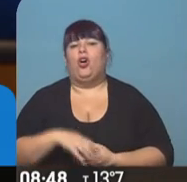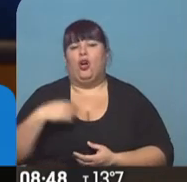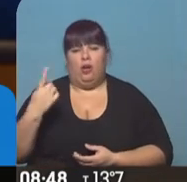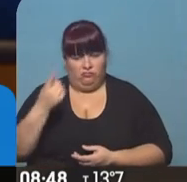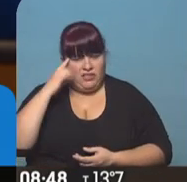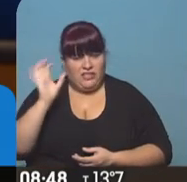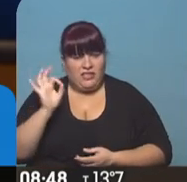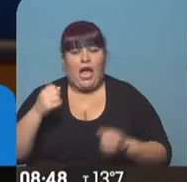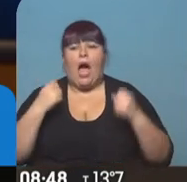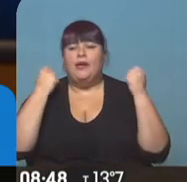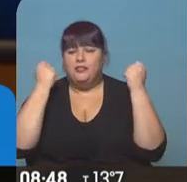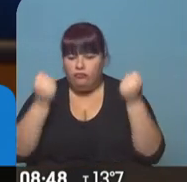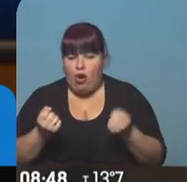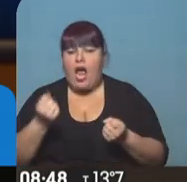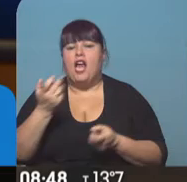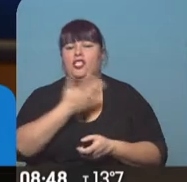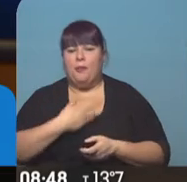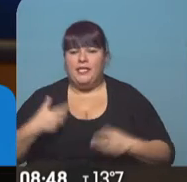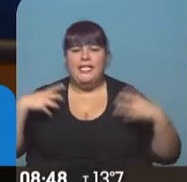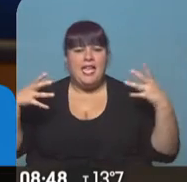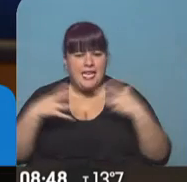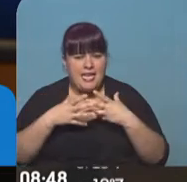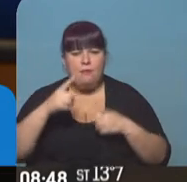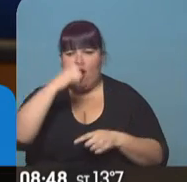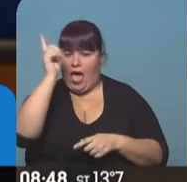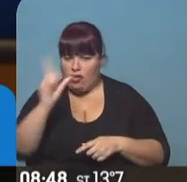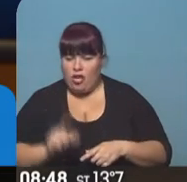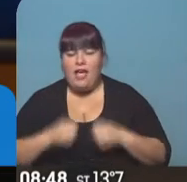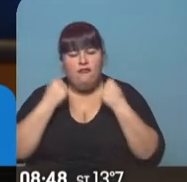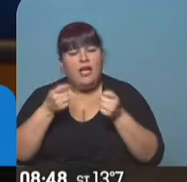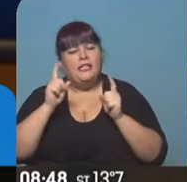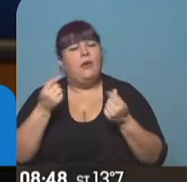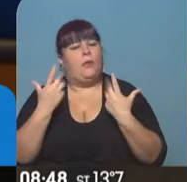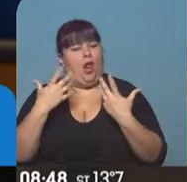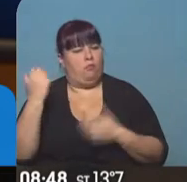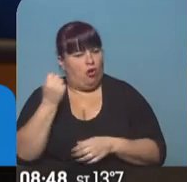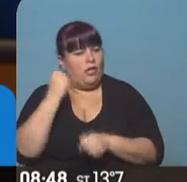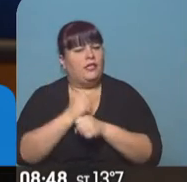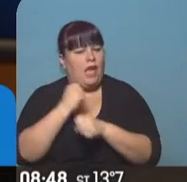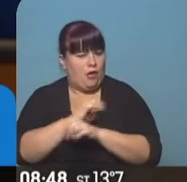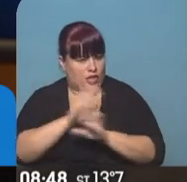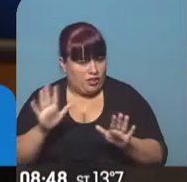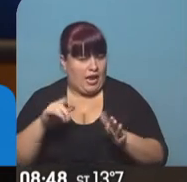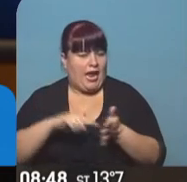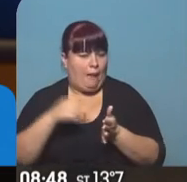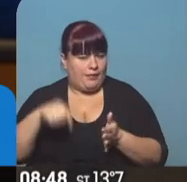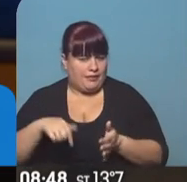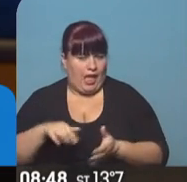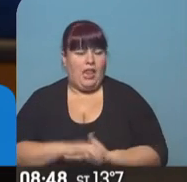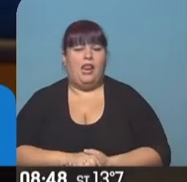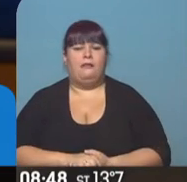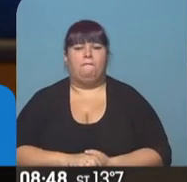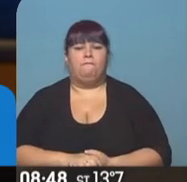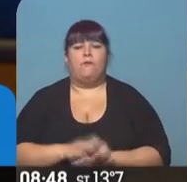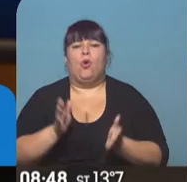son conscientes del esfuerzo que el presidente y este equipo está haciendo a nivel nacional y que también valoran lo mucho que se está haciendo en la ciudad de buenos aires